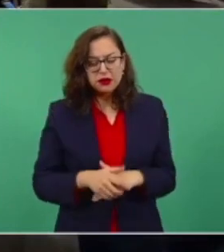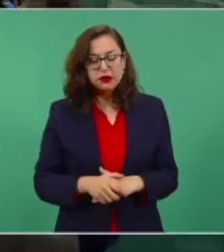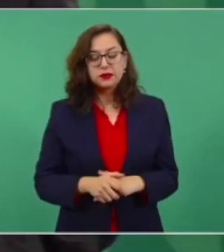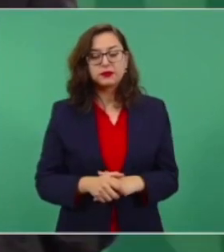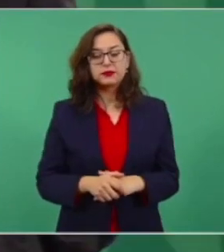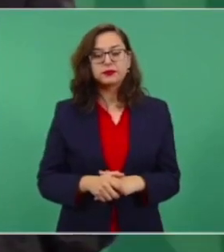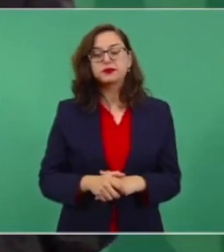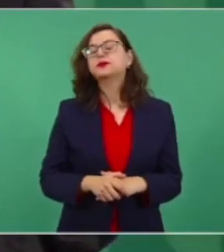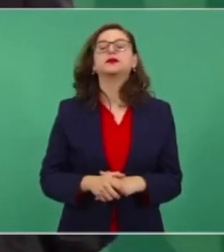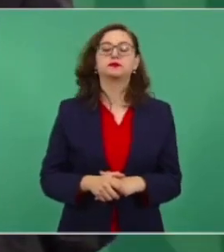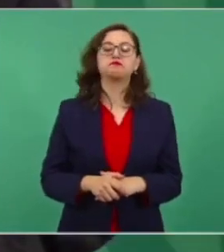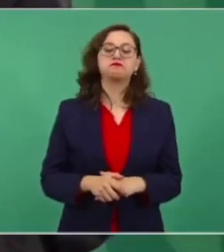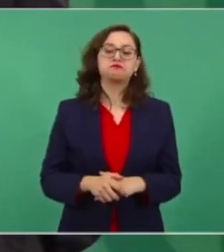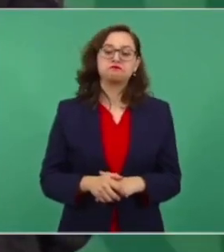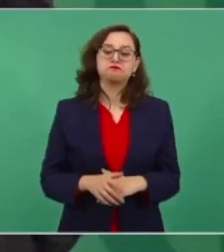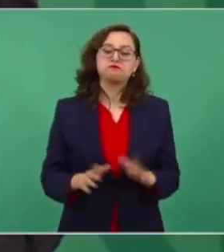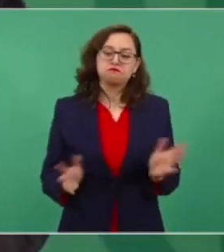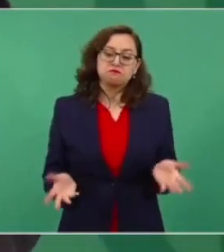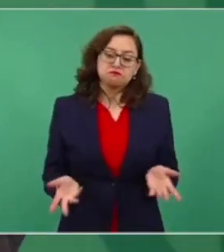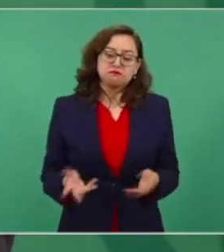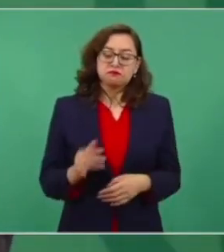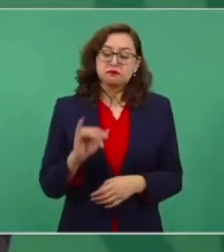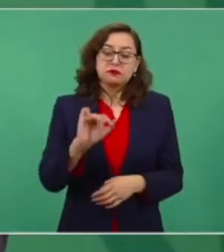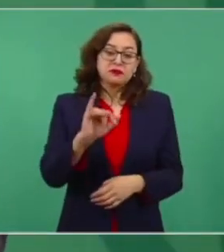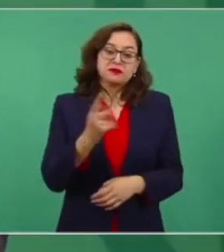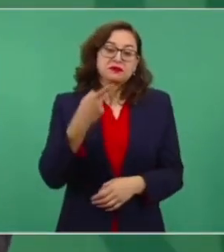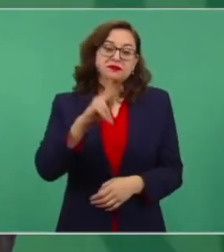no nos corresponde a nosotros, pero claro,